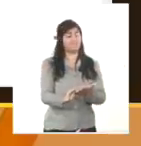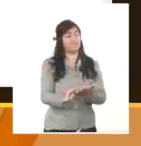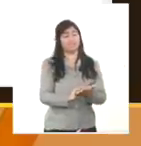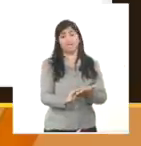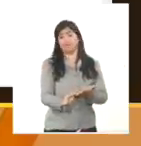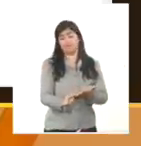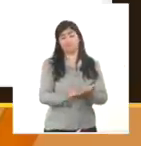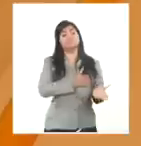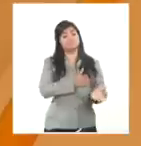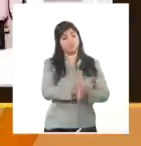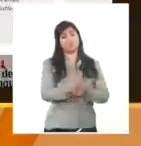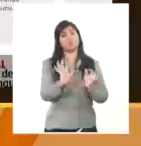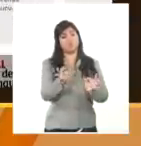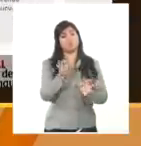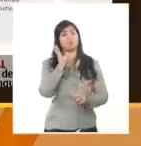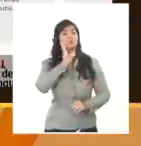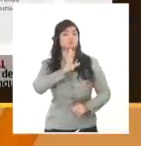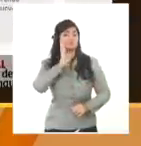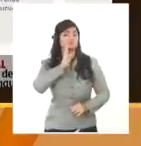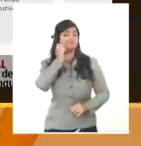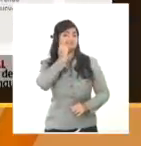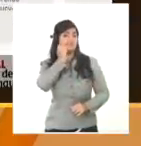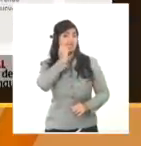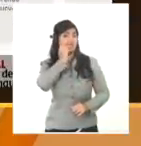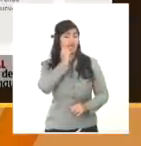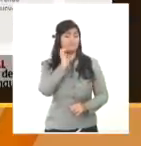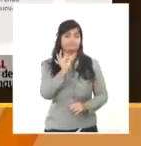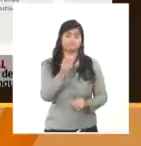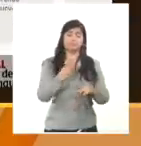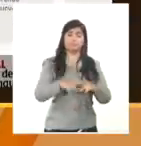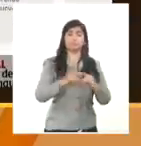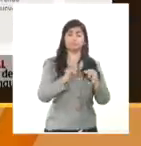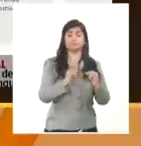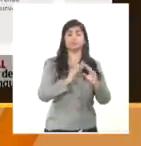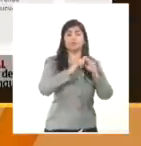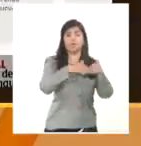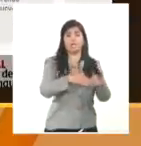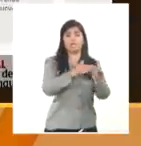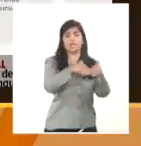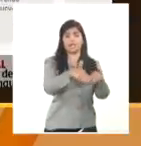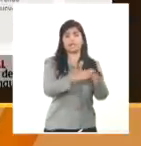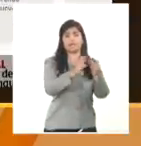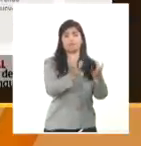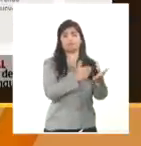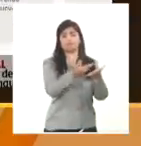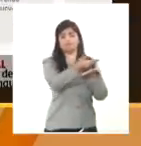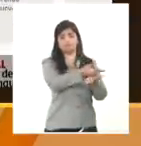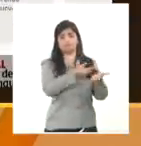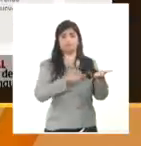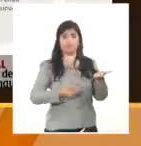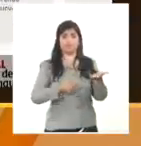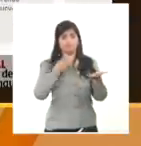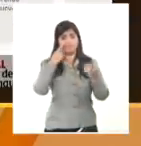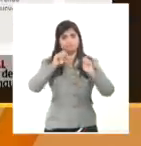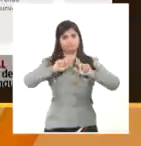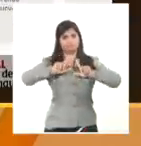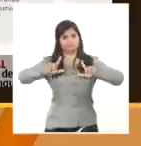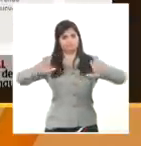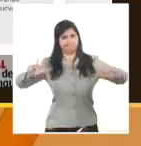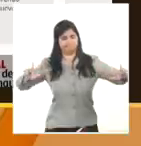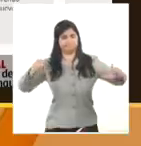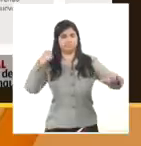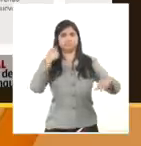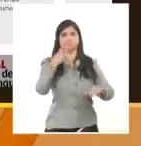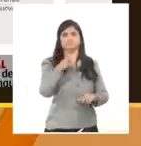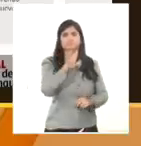en este ámbito. El diario Granma publica en su artículo Impunidad, azote de la ganadería, que tienen ustedes en pantalla, que en